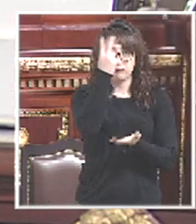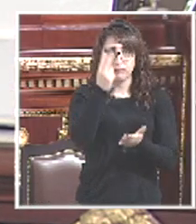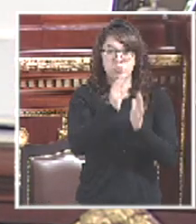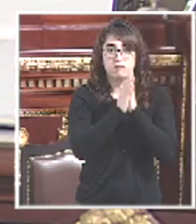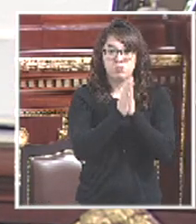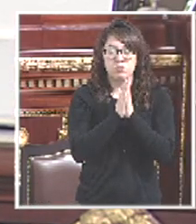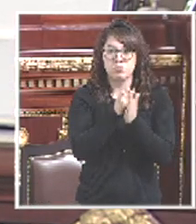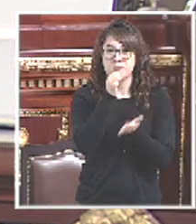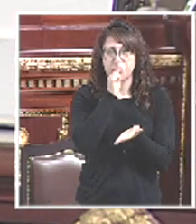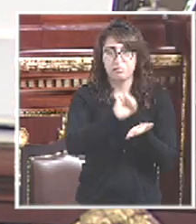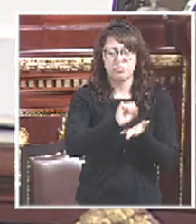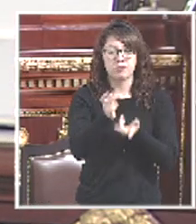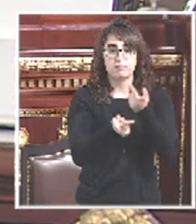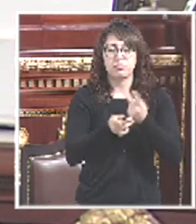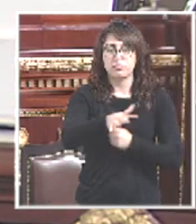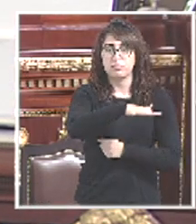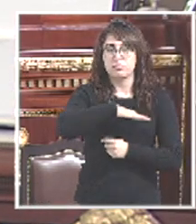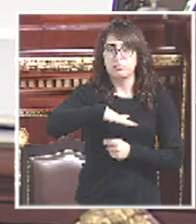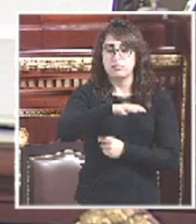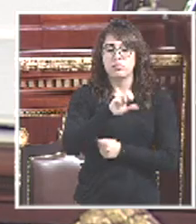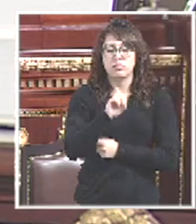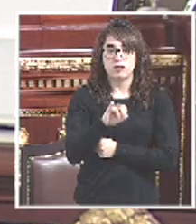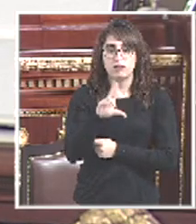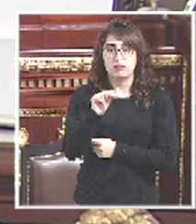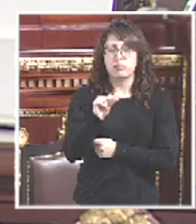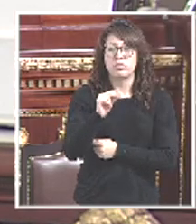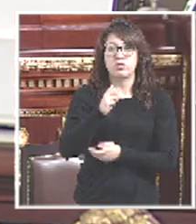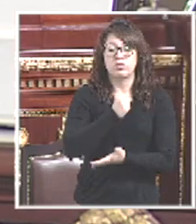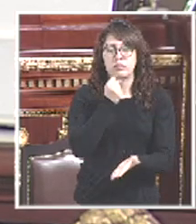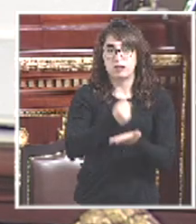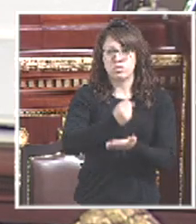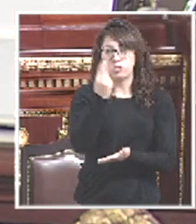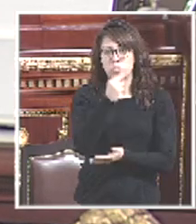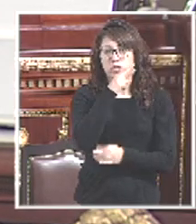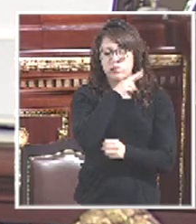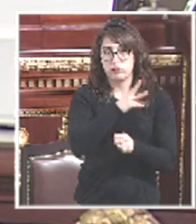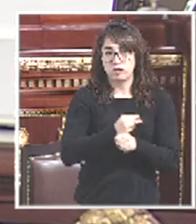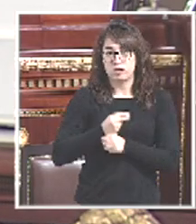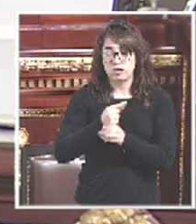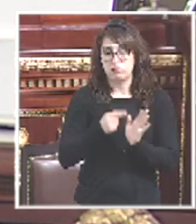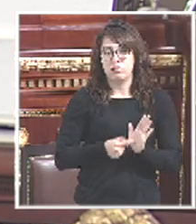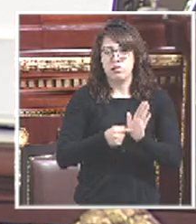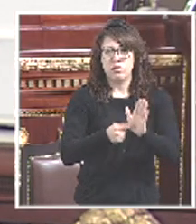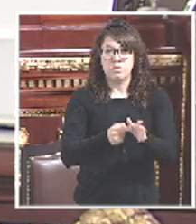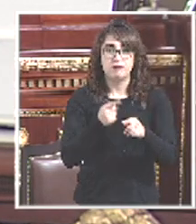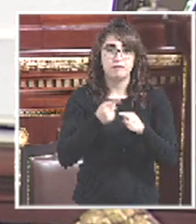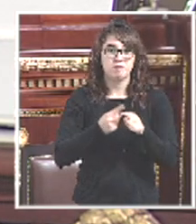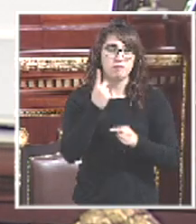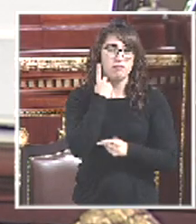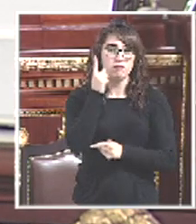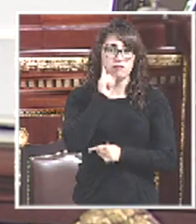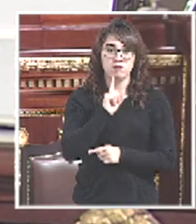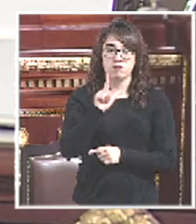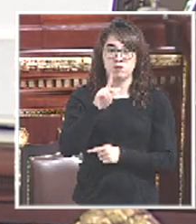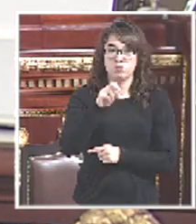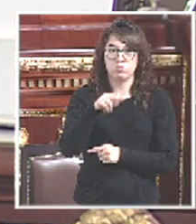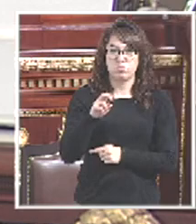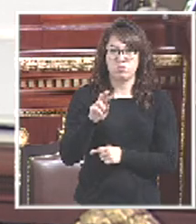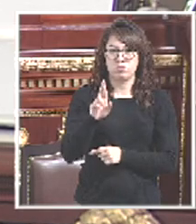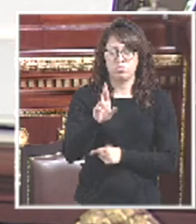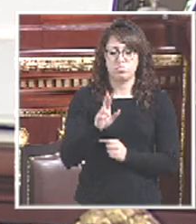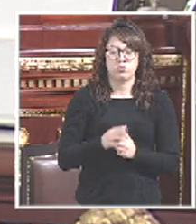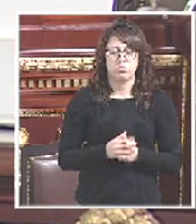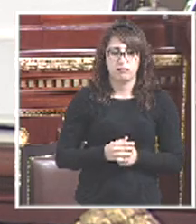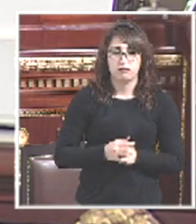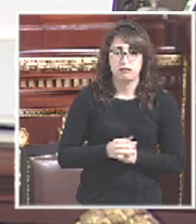México, consulte la Secretaría a la Comisión Permanente en Votación Económica si la proposición presentada por la diputada Leonor Gómez Otegui se